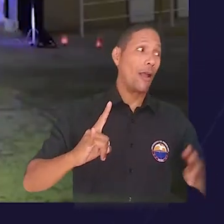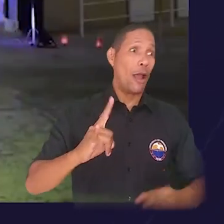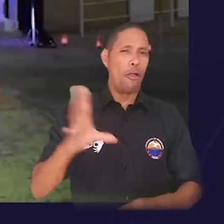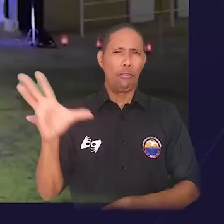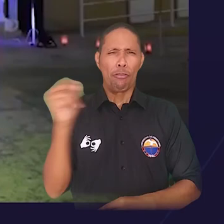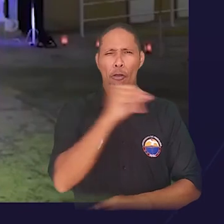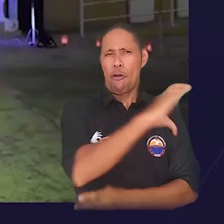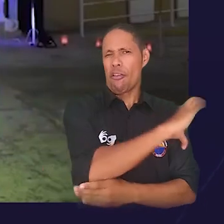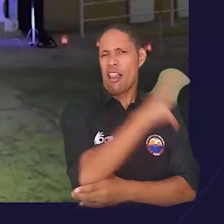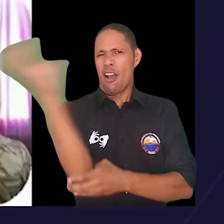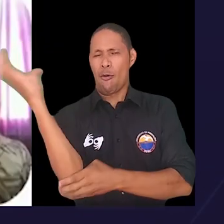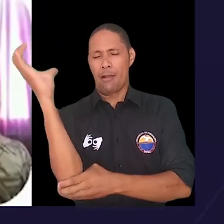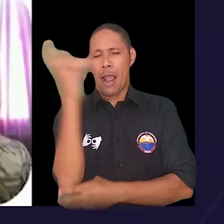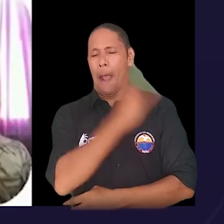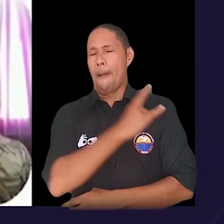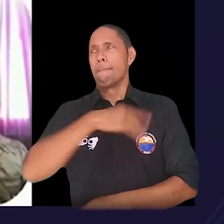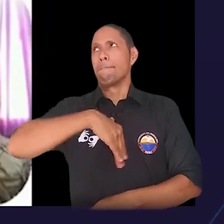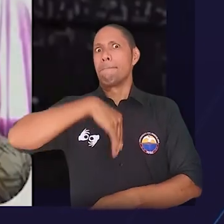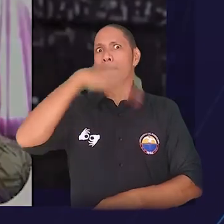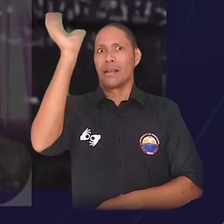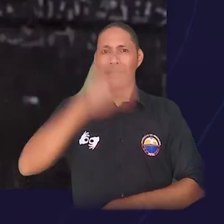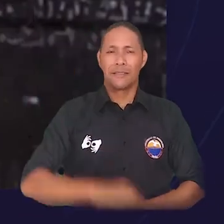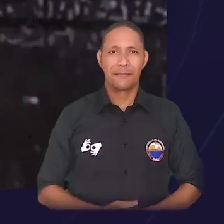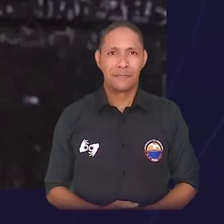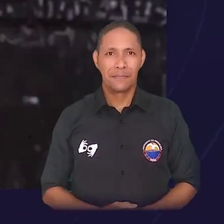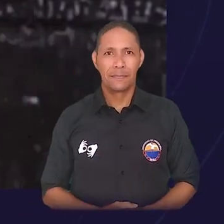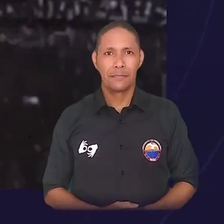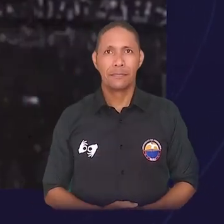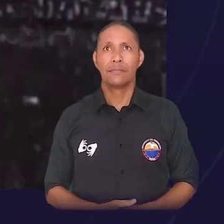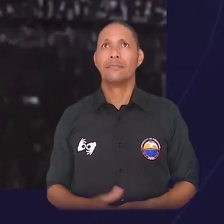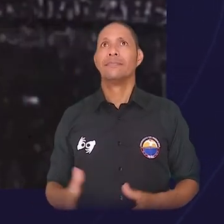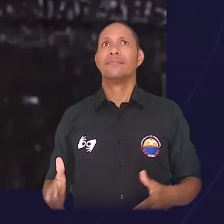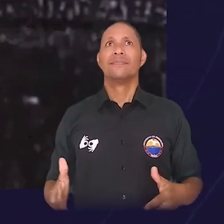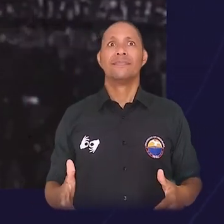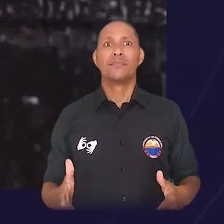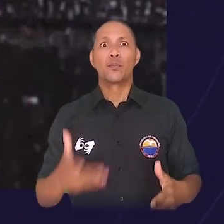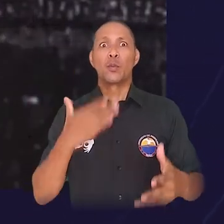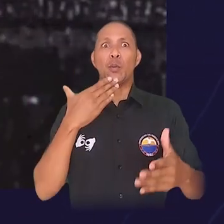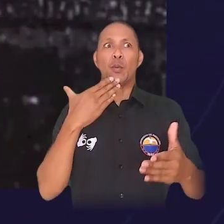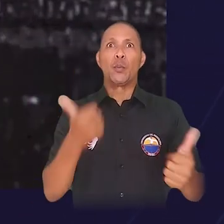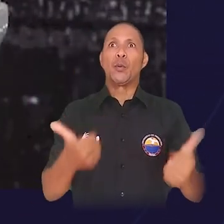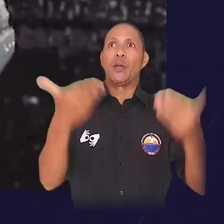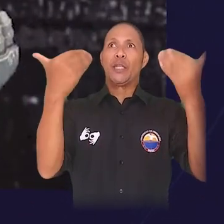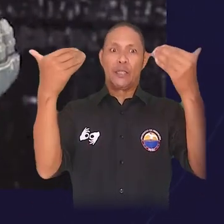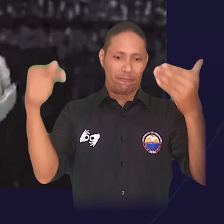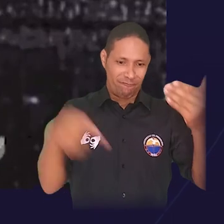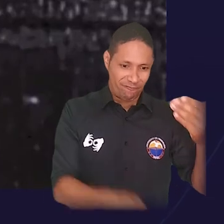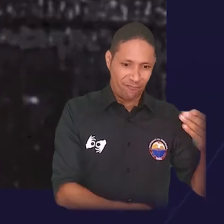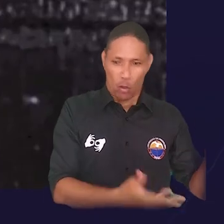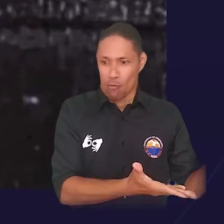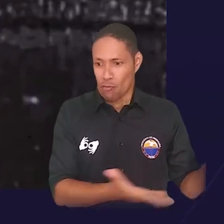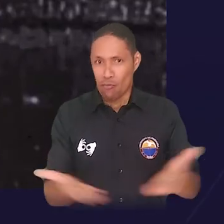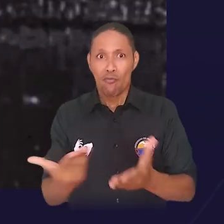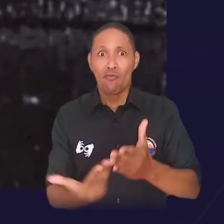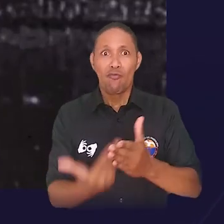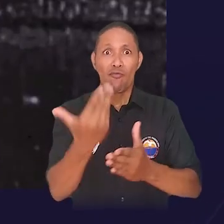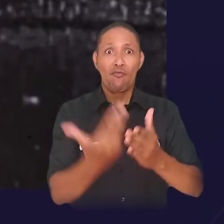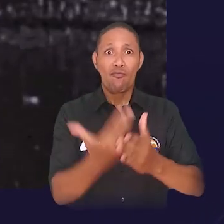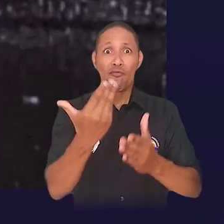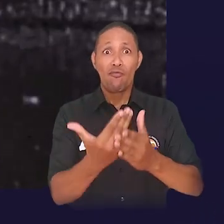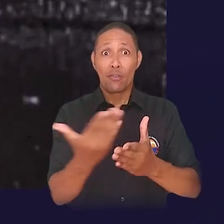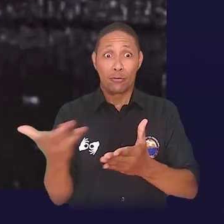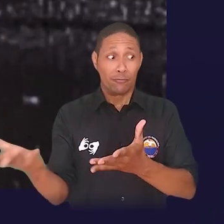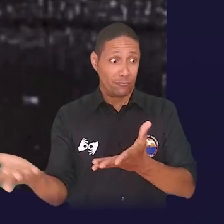costa. Emotividad y cultura. Siéntanse en casa y sobre todo sean testigos de cómo desde la academia se